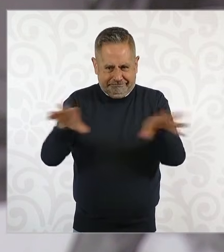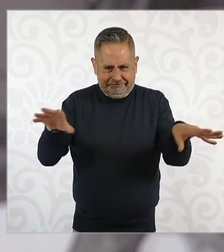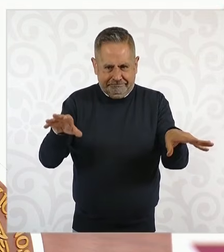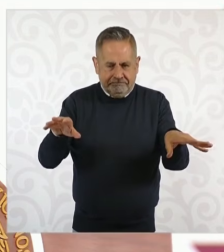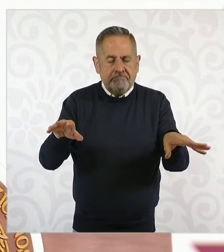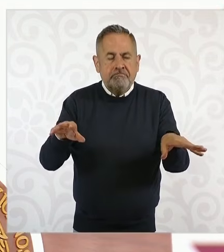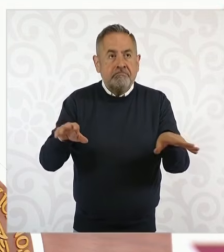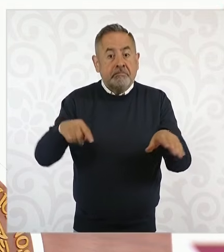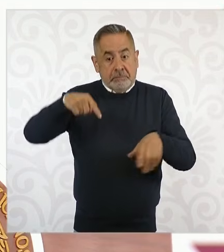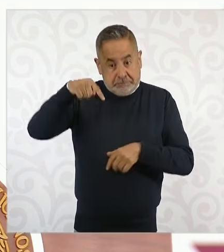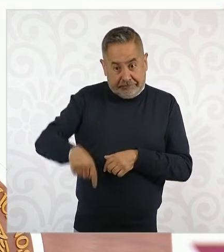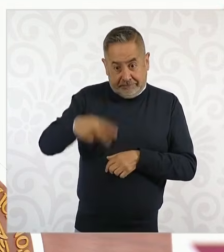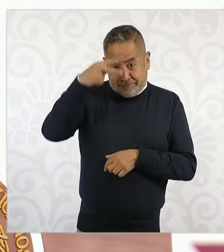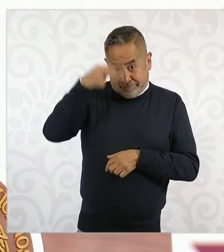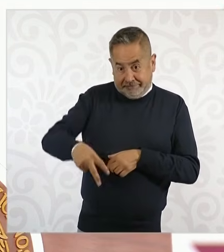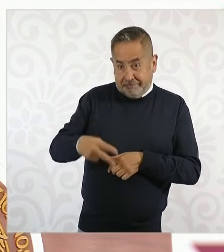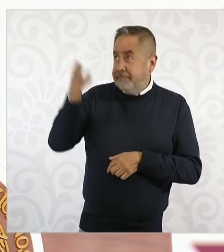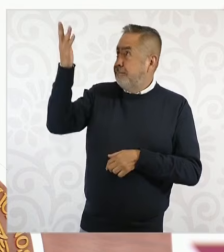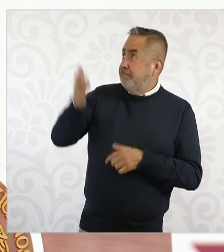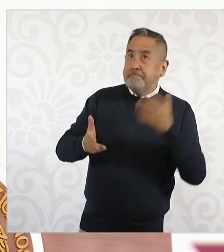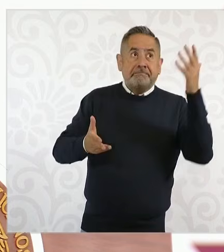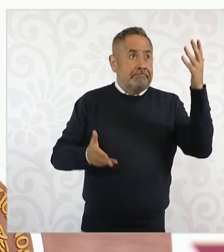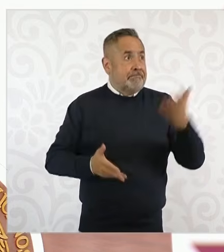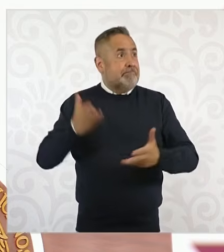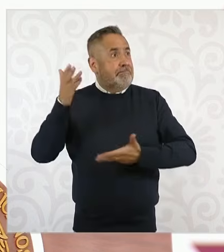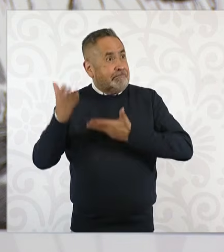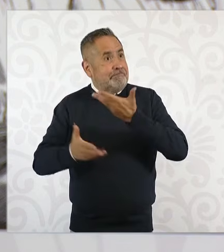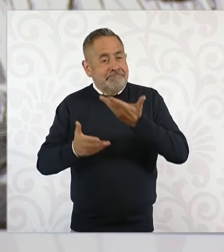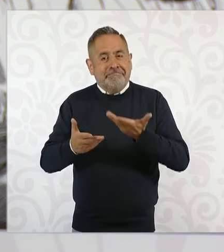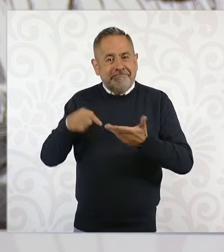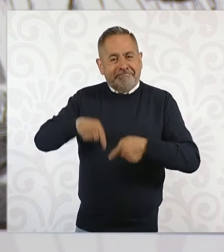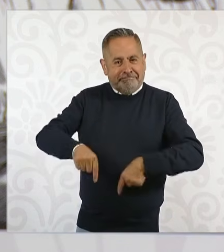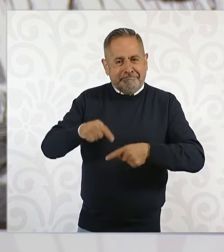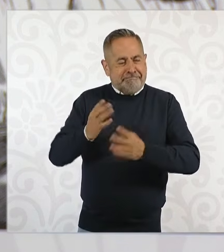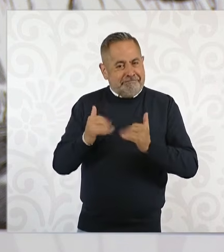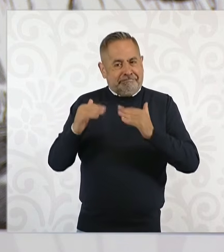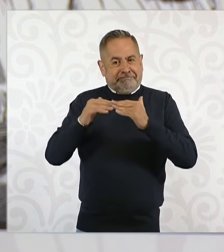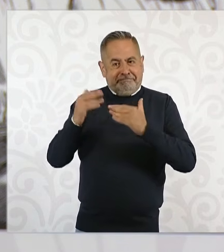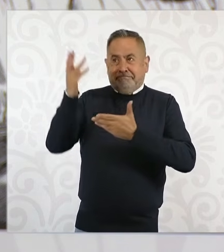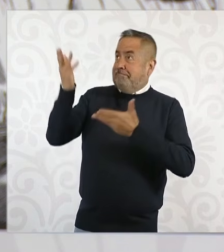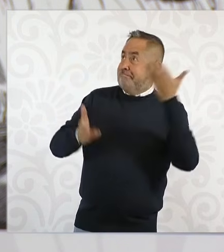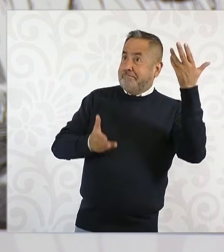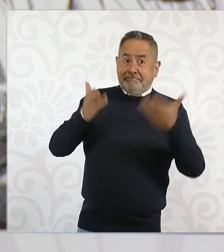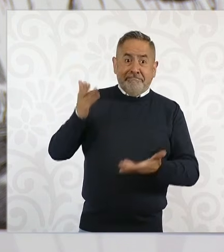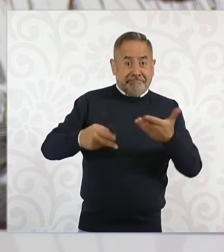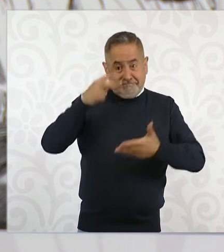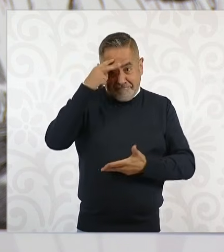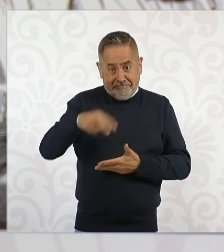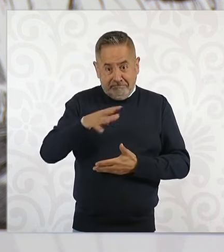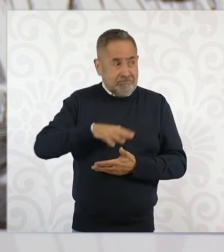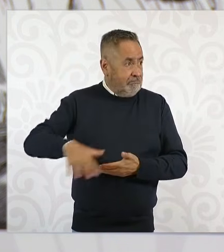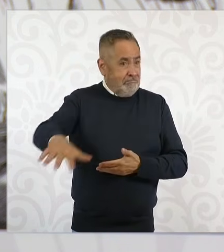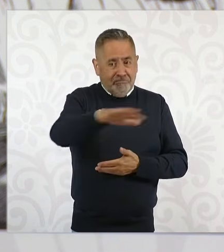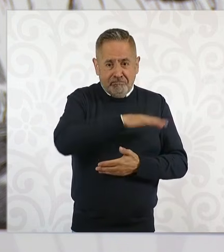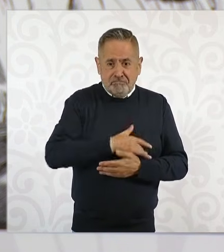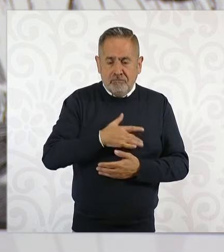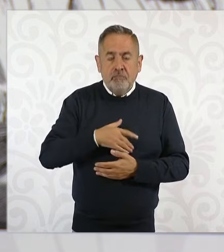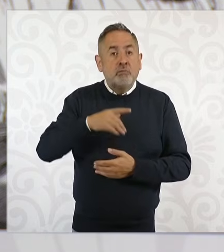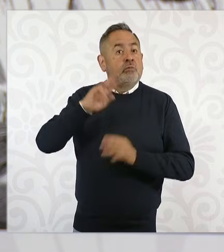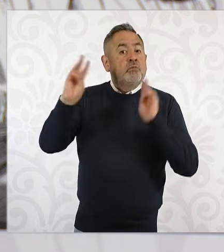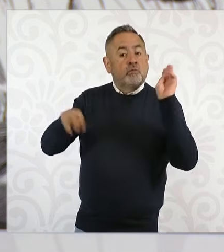la anfitrionía de México pues fue algo especial, reconocido por todo el mundo. Entonces tenemos que sentirnos